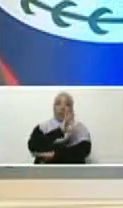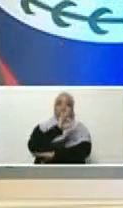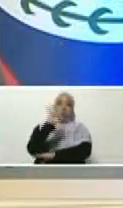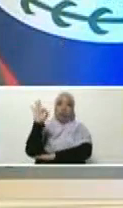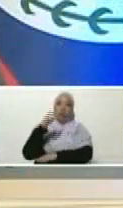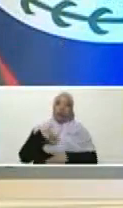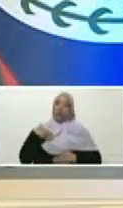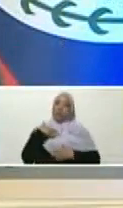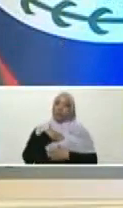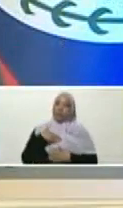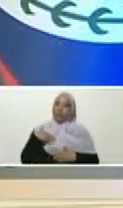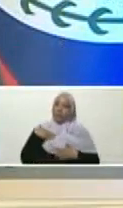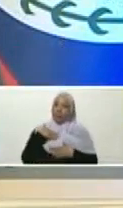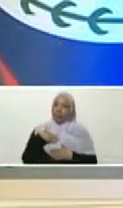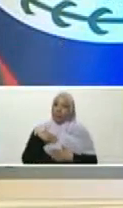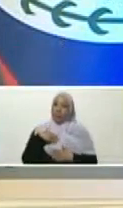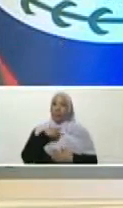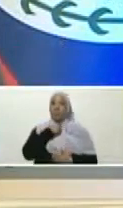agradable,